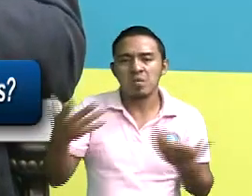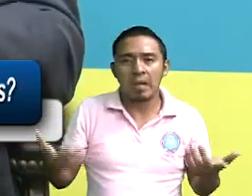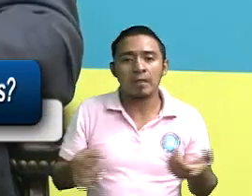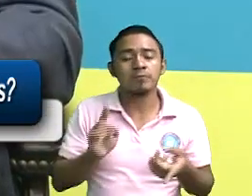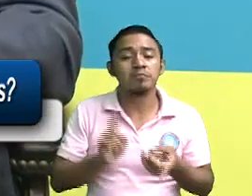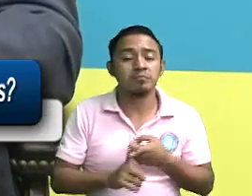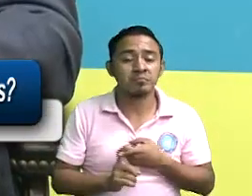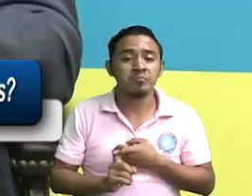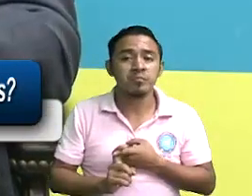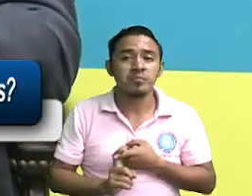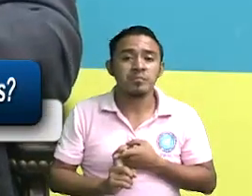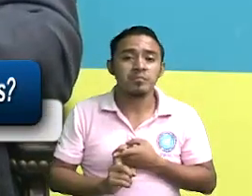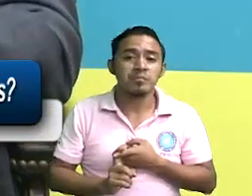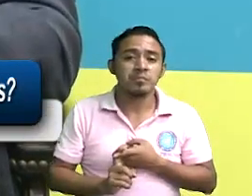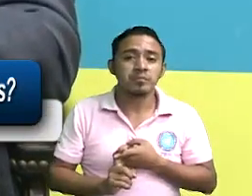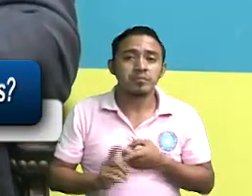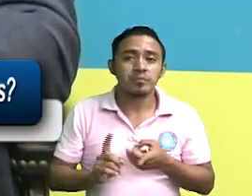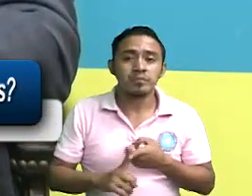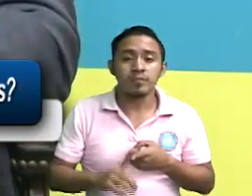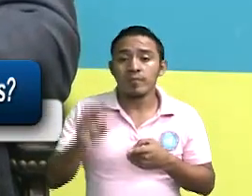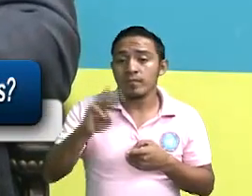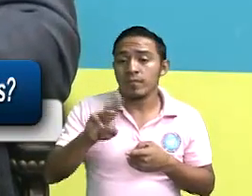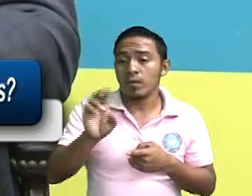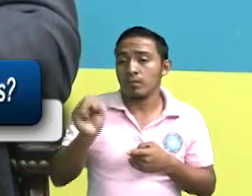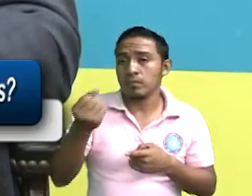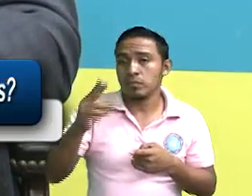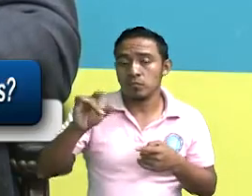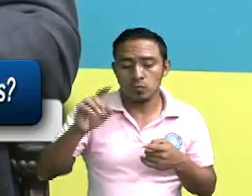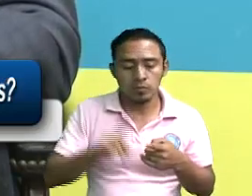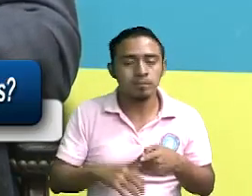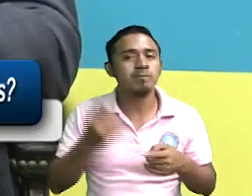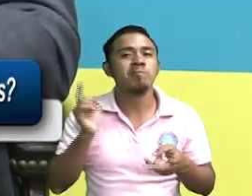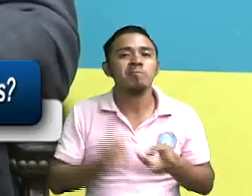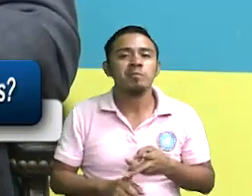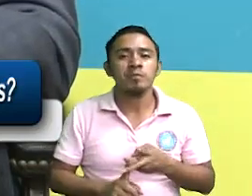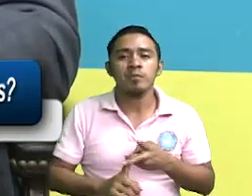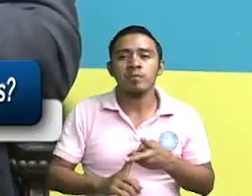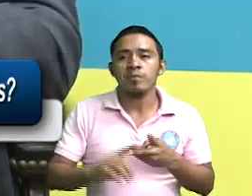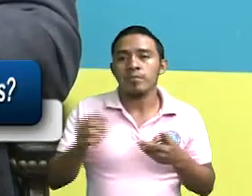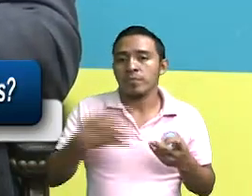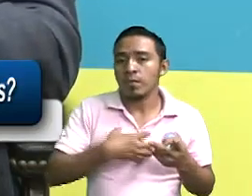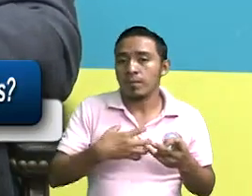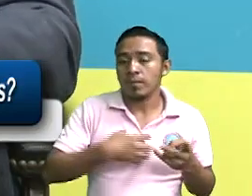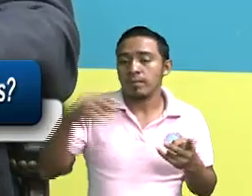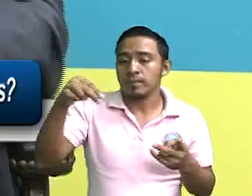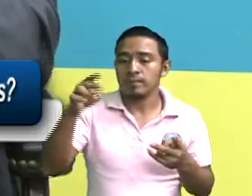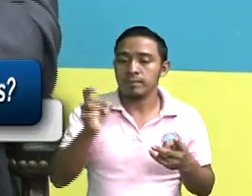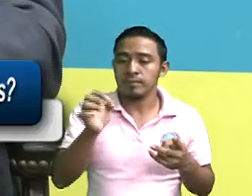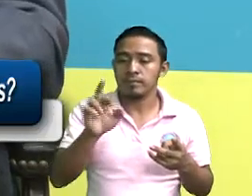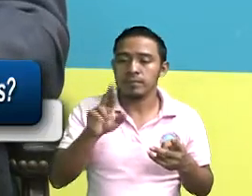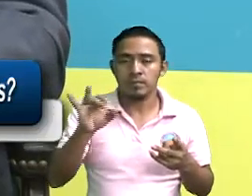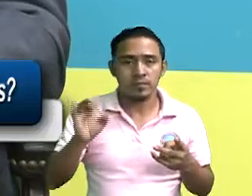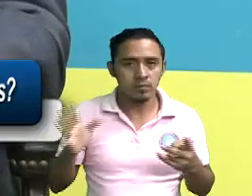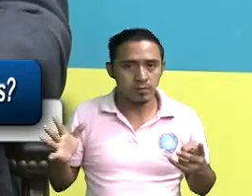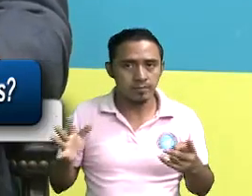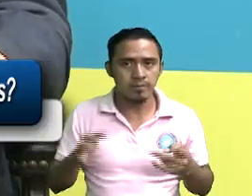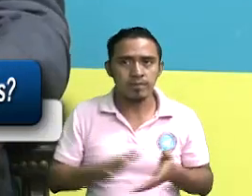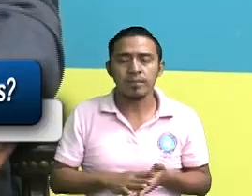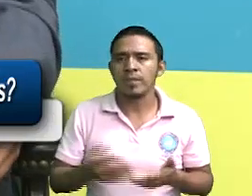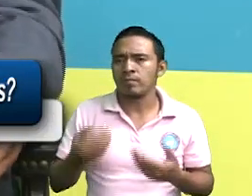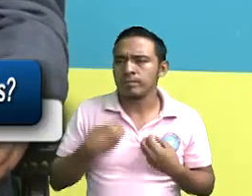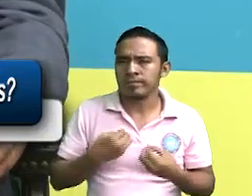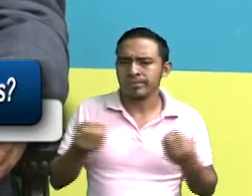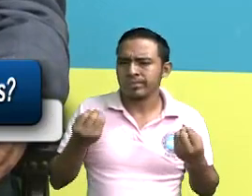de esas muchas causas existen causas musculares propiamente o causa del nervio. Que es muy común que